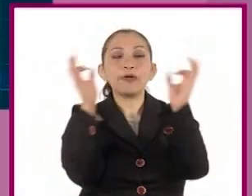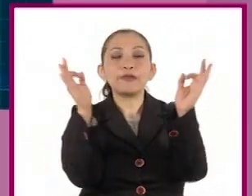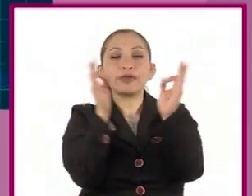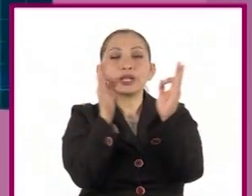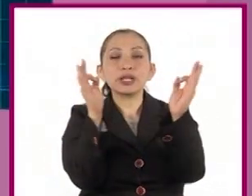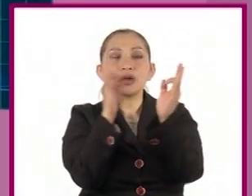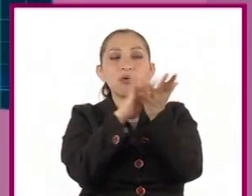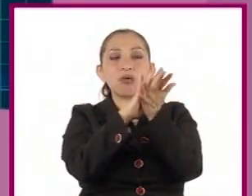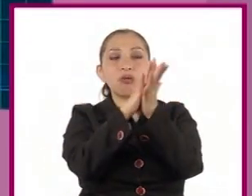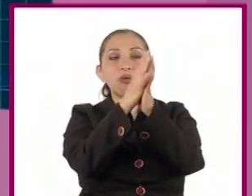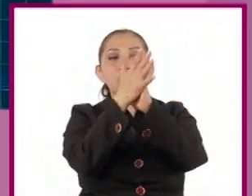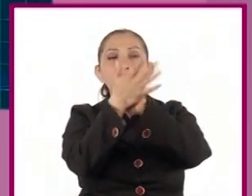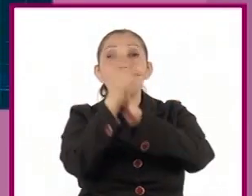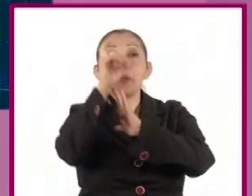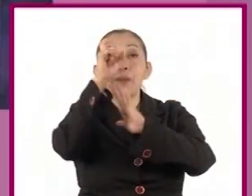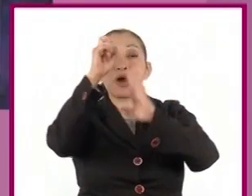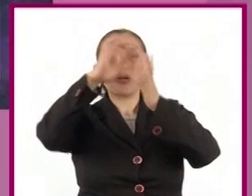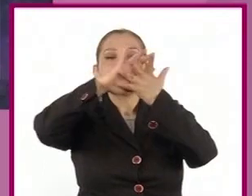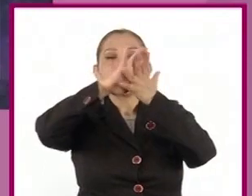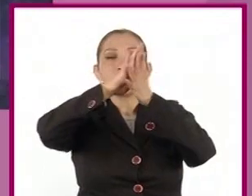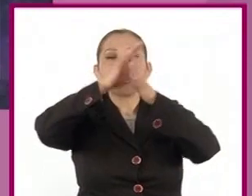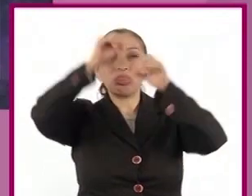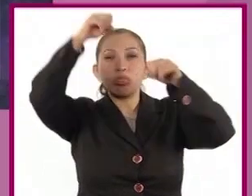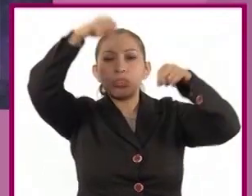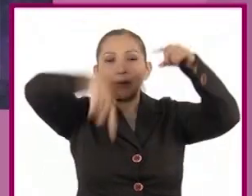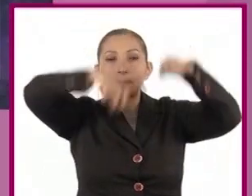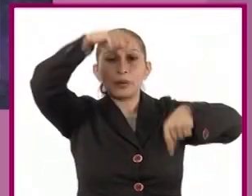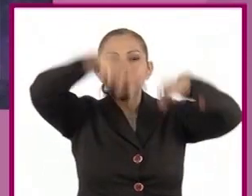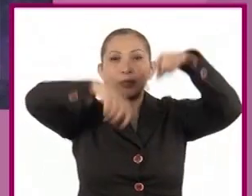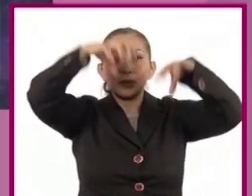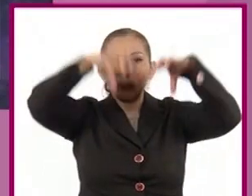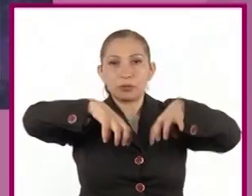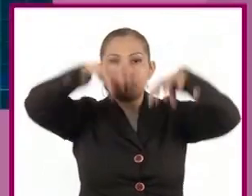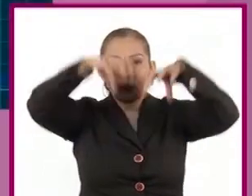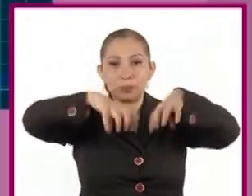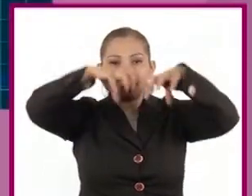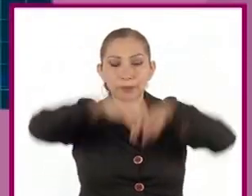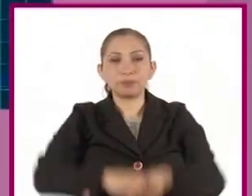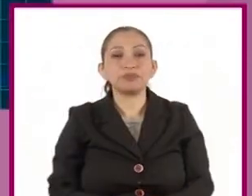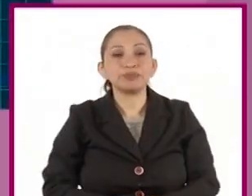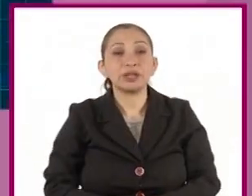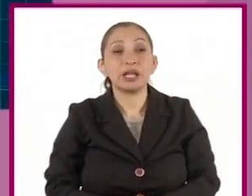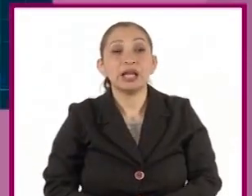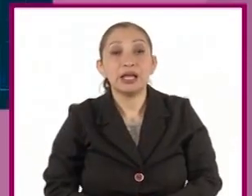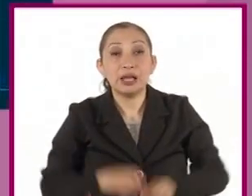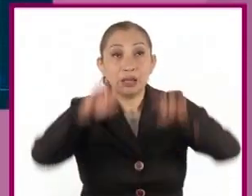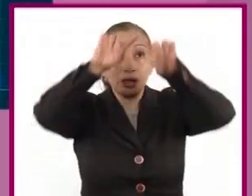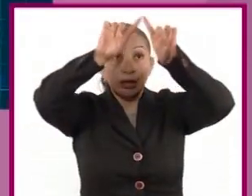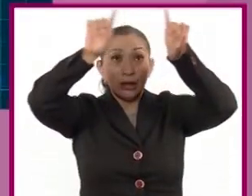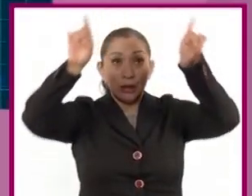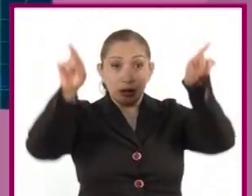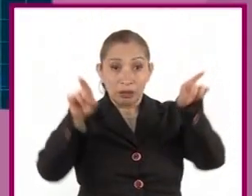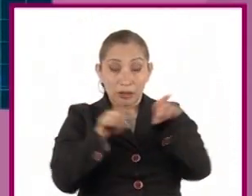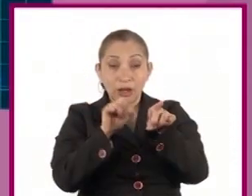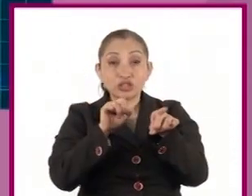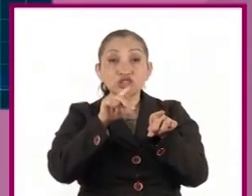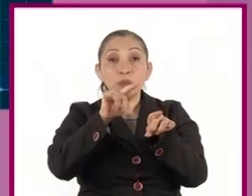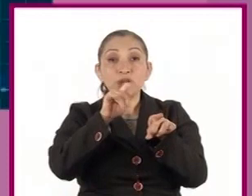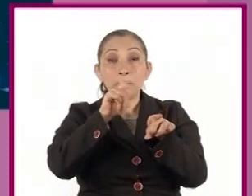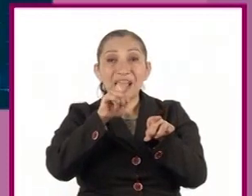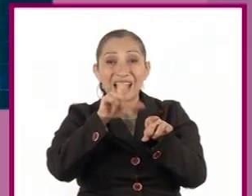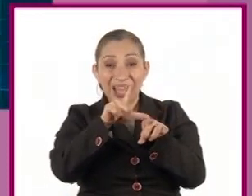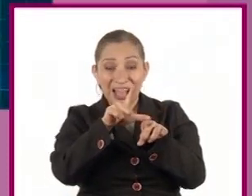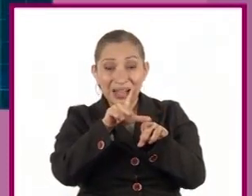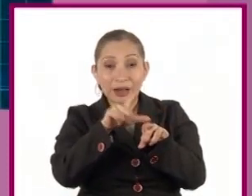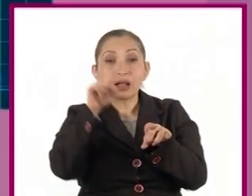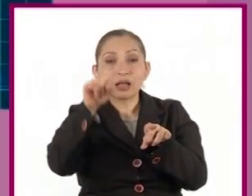expansión, el vapor de agua se condensa y cae en forma de lluvia. Las corrientes descendentes subtropicales o calmas